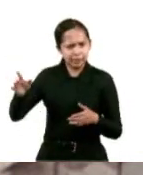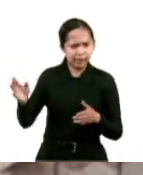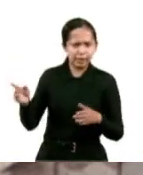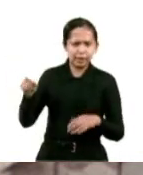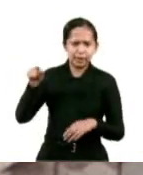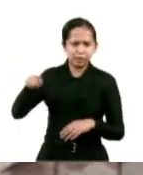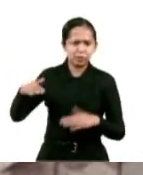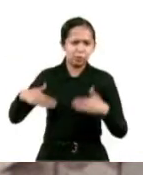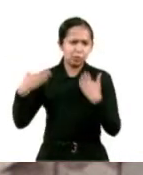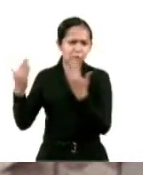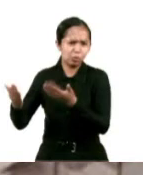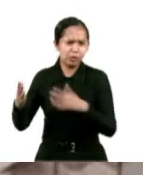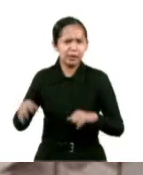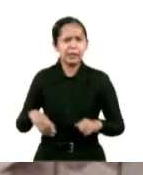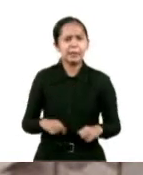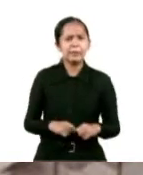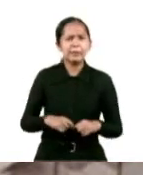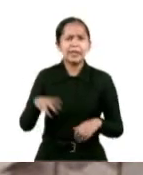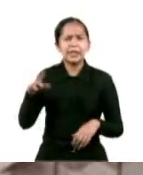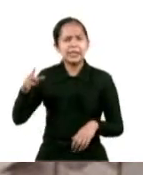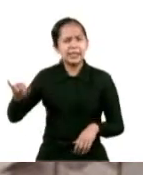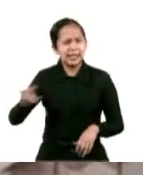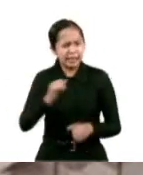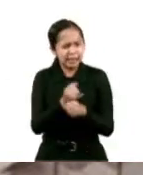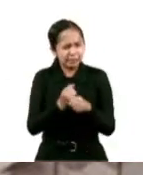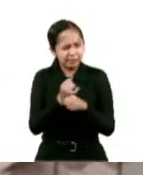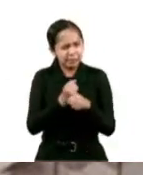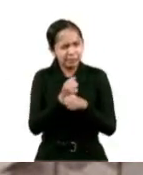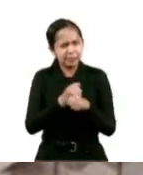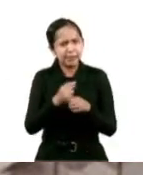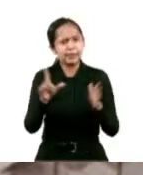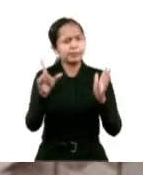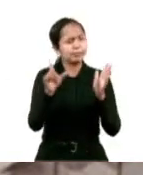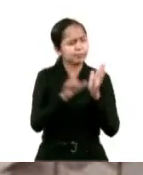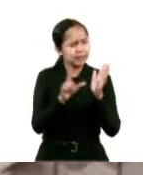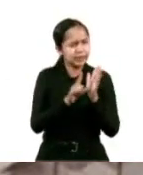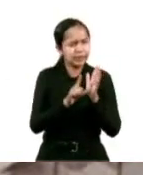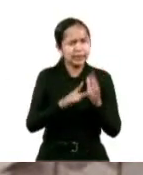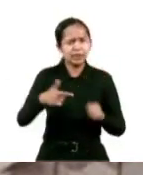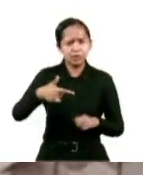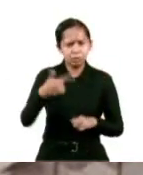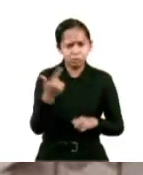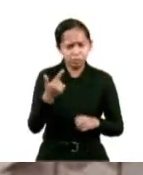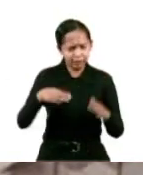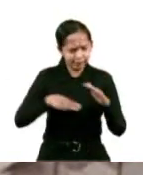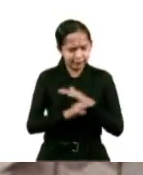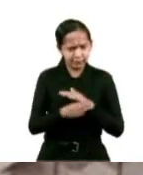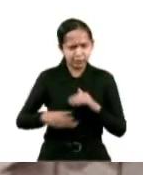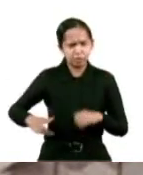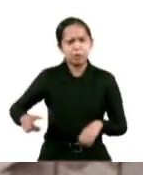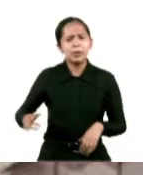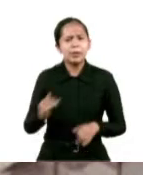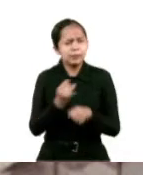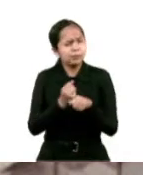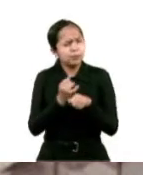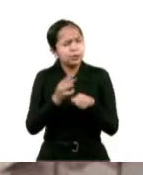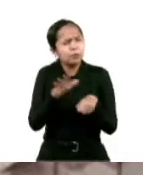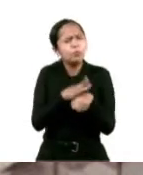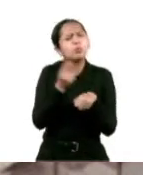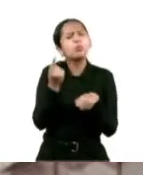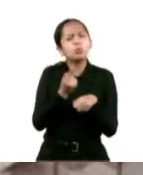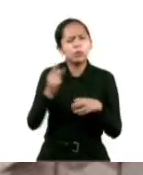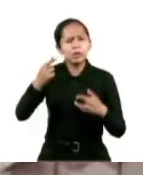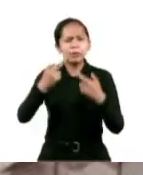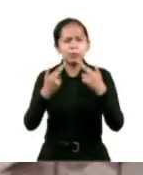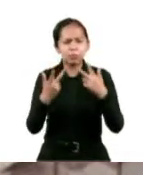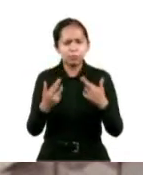que investigara el accidente de la línea 12 para conocer la verdad de lo sucedido y a su vez contar